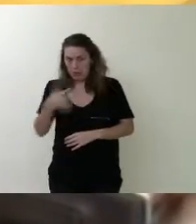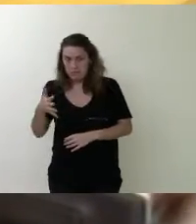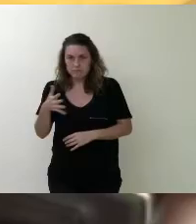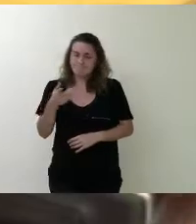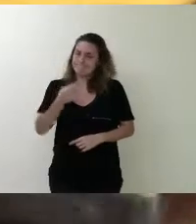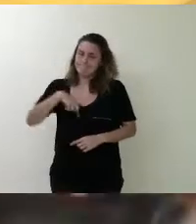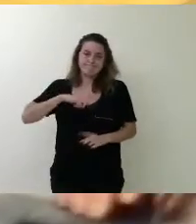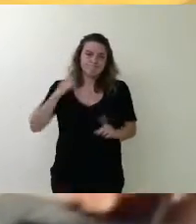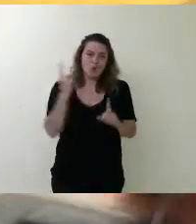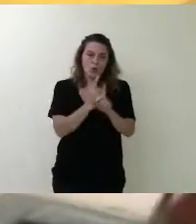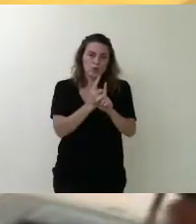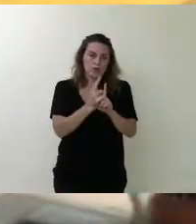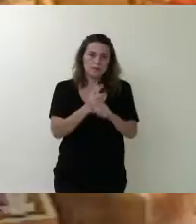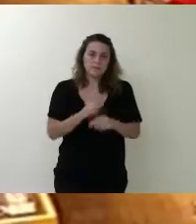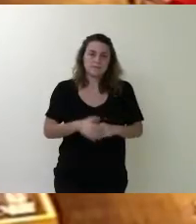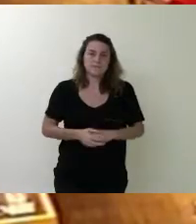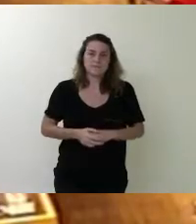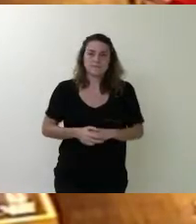contra nosotros.